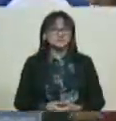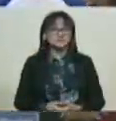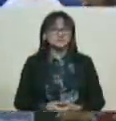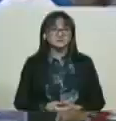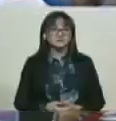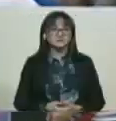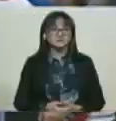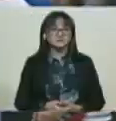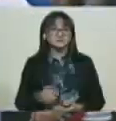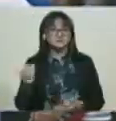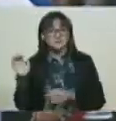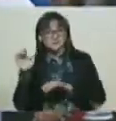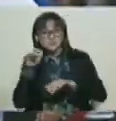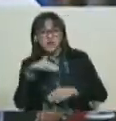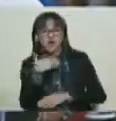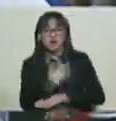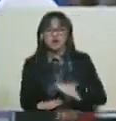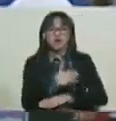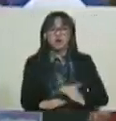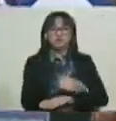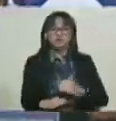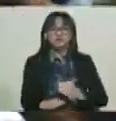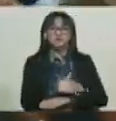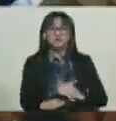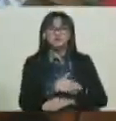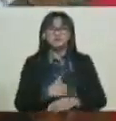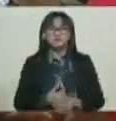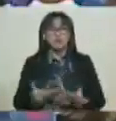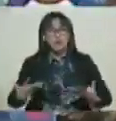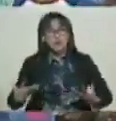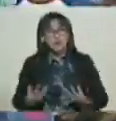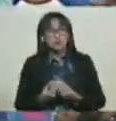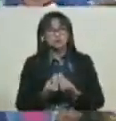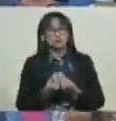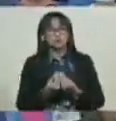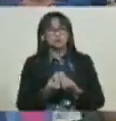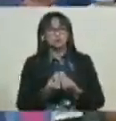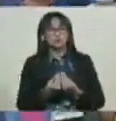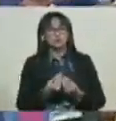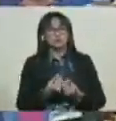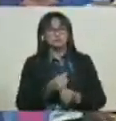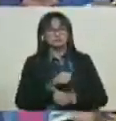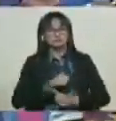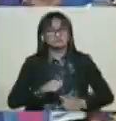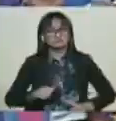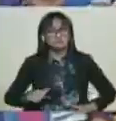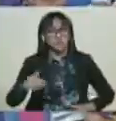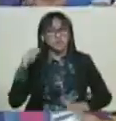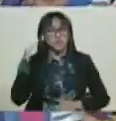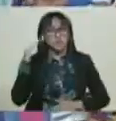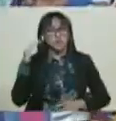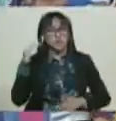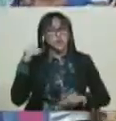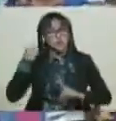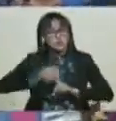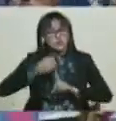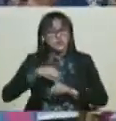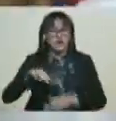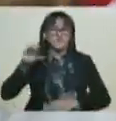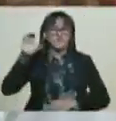se irían a las calles y todas hacer nada a luchar por la